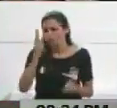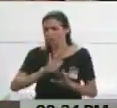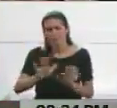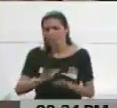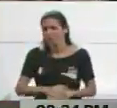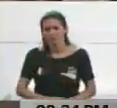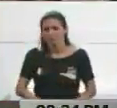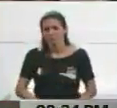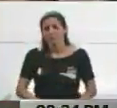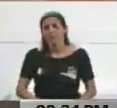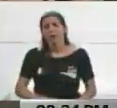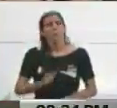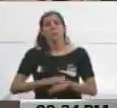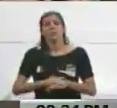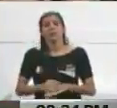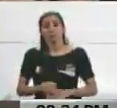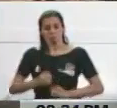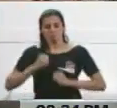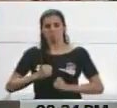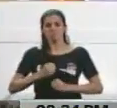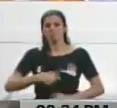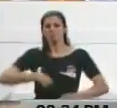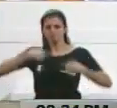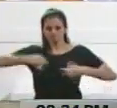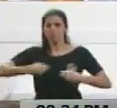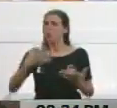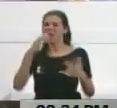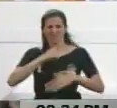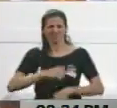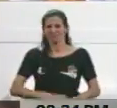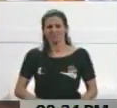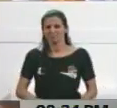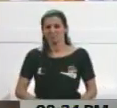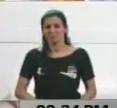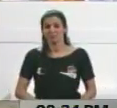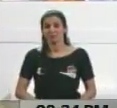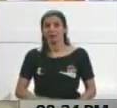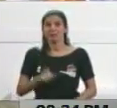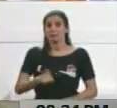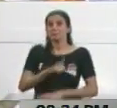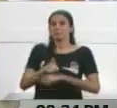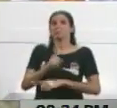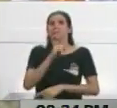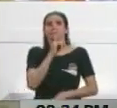No espero, porque tú no tienes valor para hacer eso. No tienes valor. Te lo imponen, que te tienes que